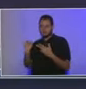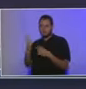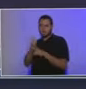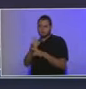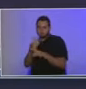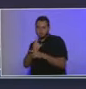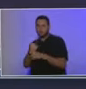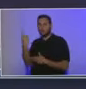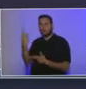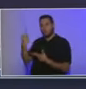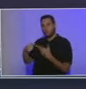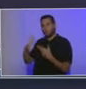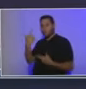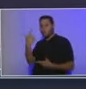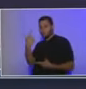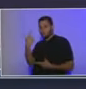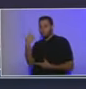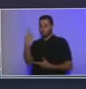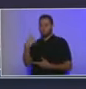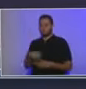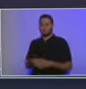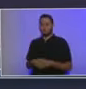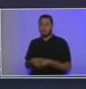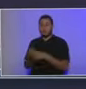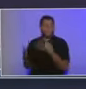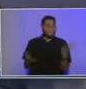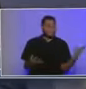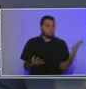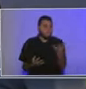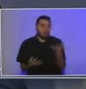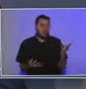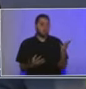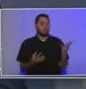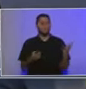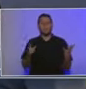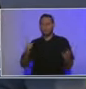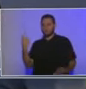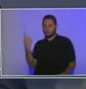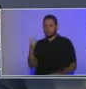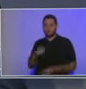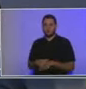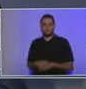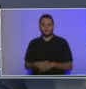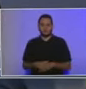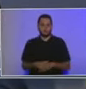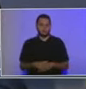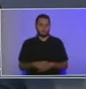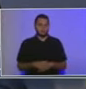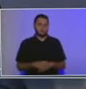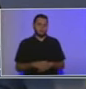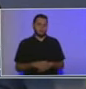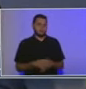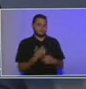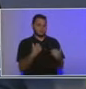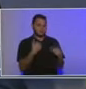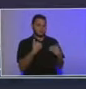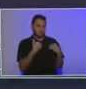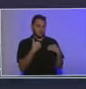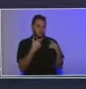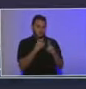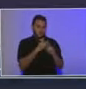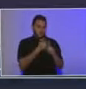de fuego. ¿En los 4 vehículos? En la BM. ¿Había un fundraising del señor alcalde allí? Bueno, que yo tenga conocimiento,